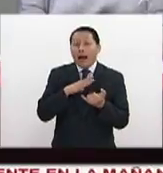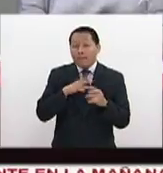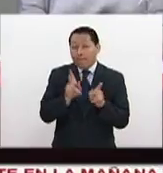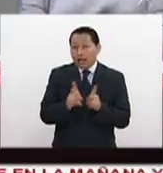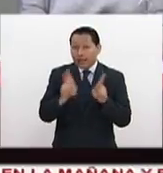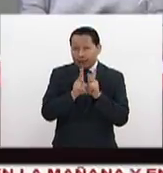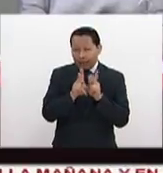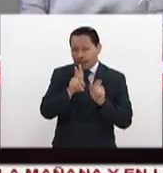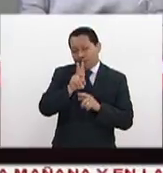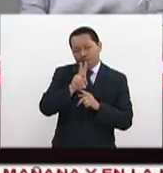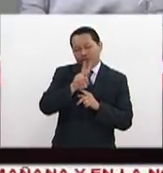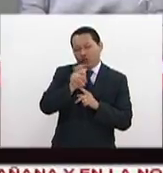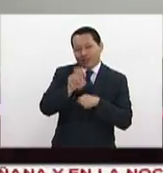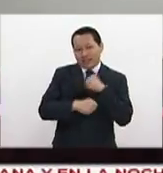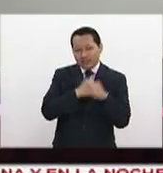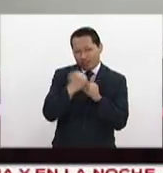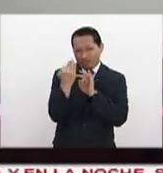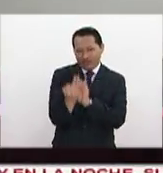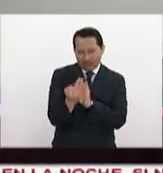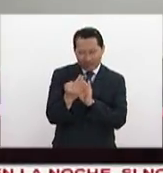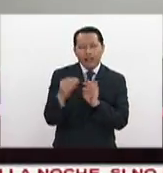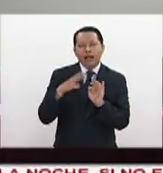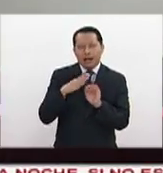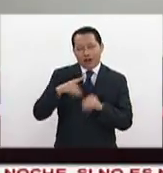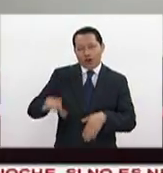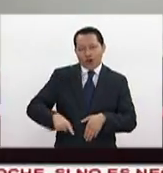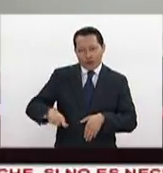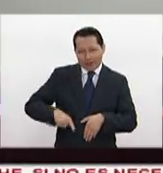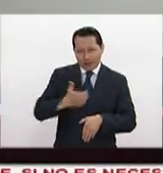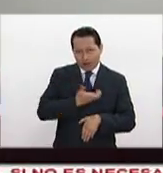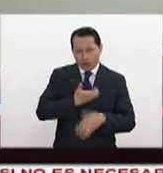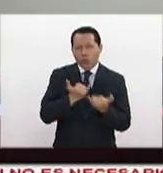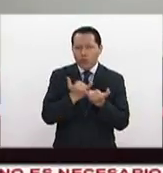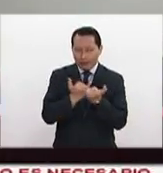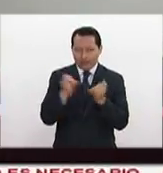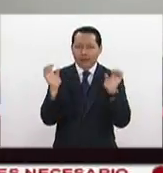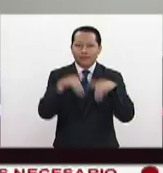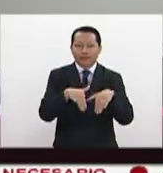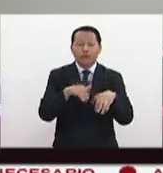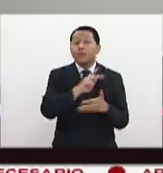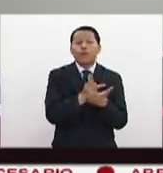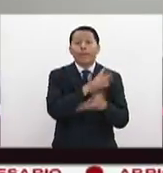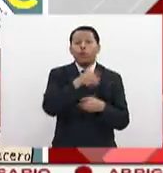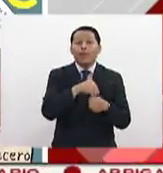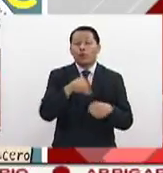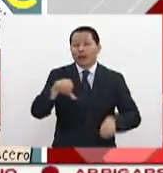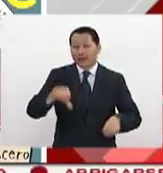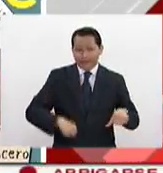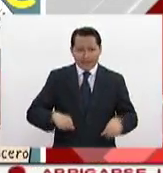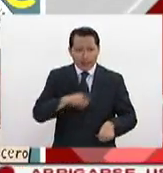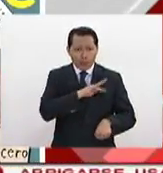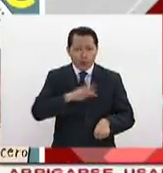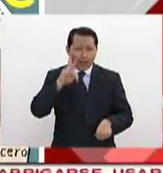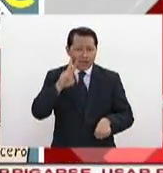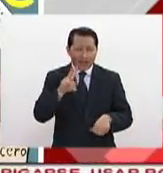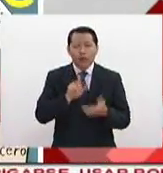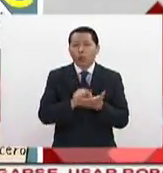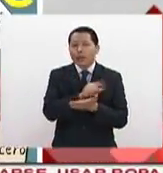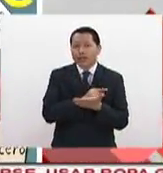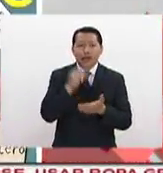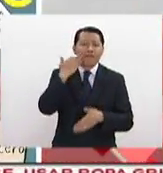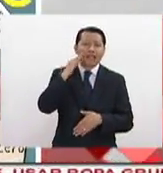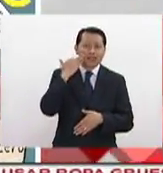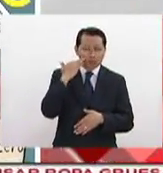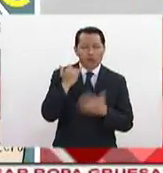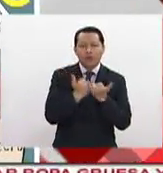ubicada frente al Palacio de Gobierno, será la sede principal del encuentro. El programa completo de actividades está disponible en Twitter y